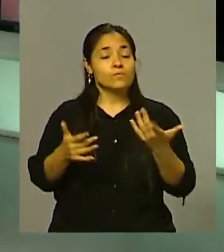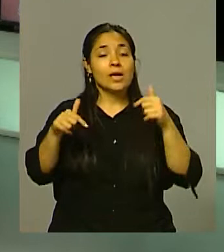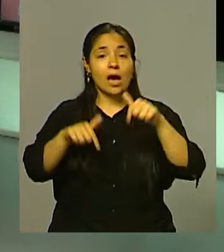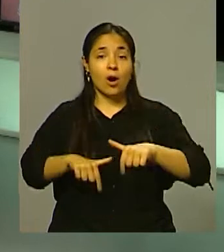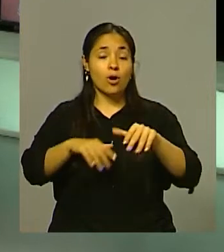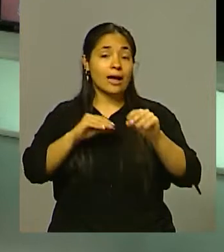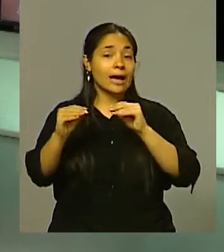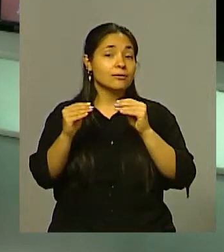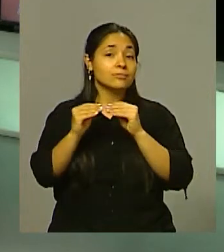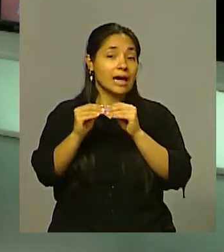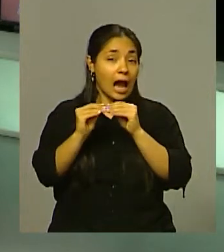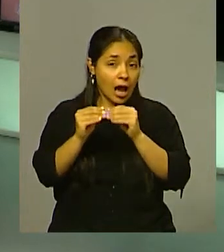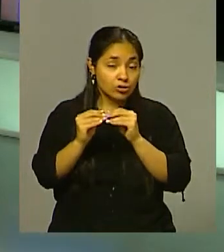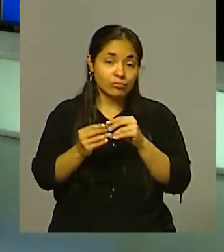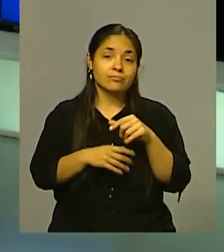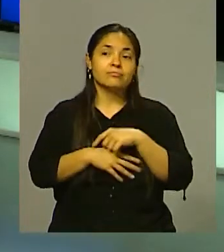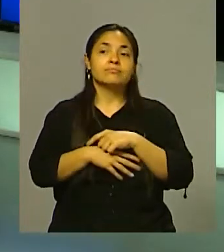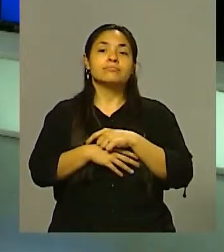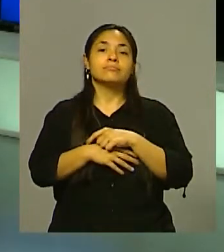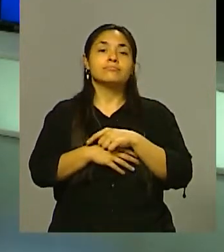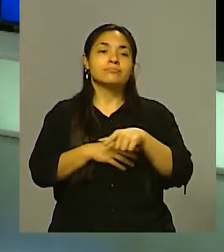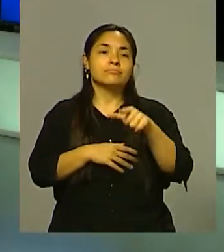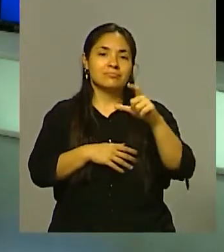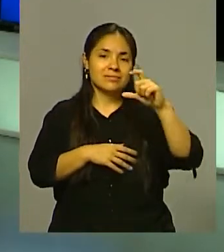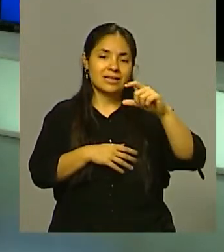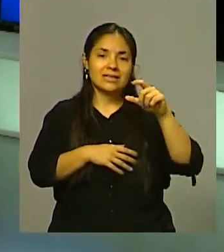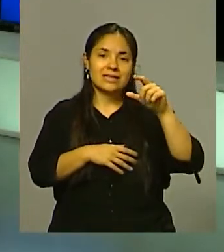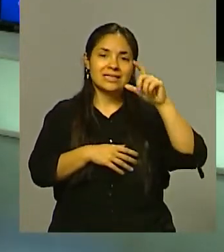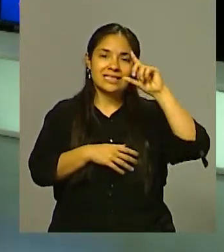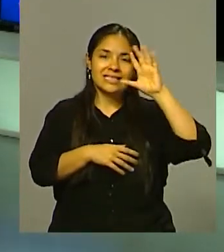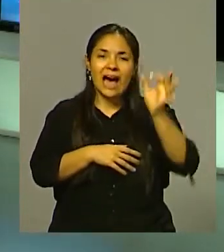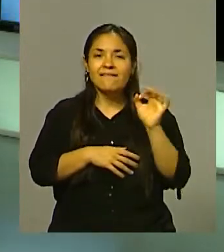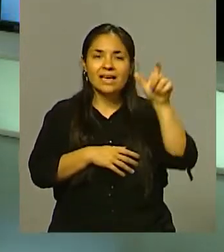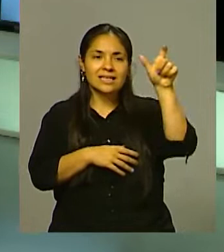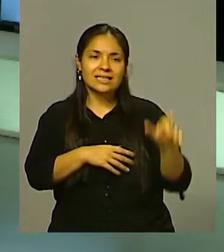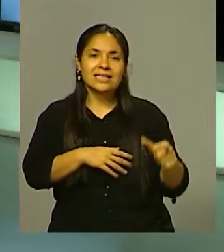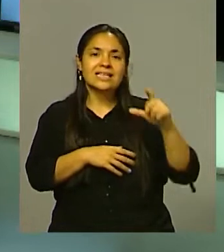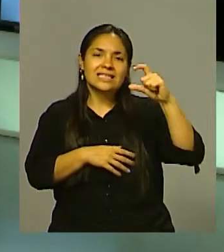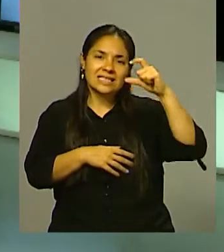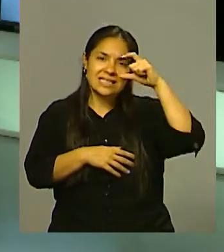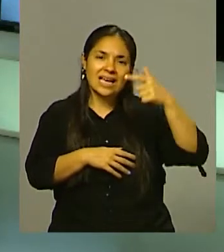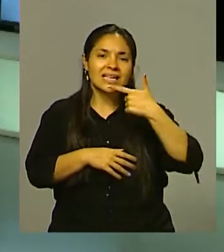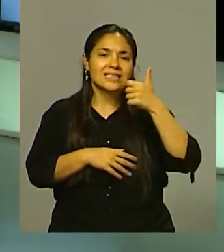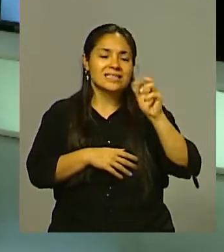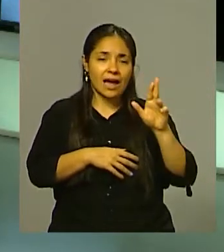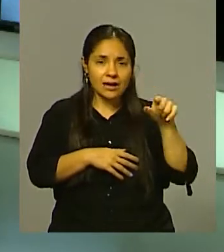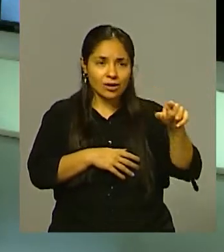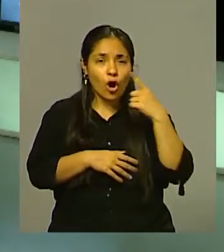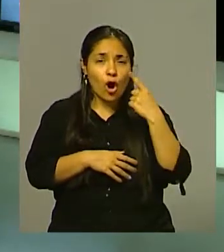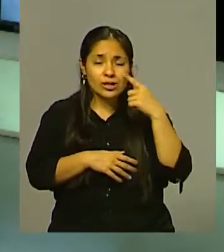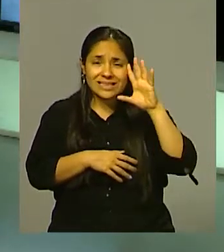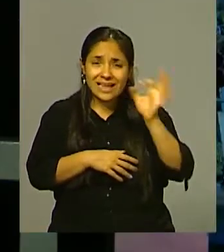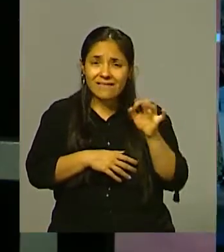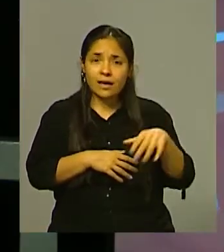evidentemente, había quien sí sabía qué había hecho César Orquín. ¿Quiénes lo sabían? Pues los